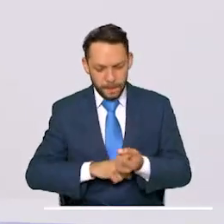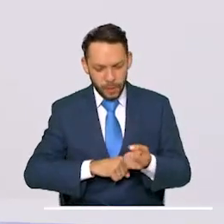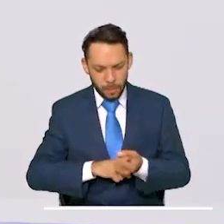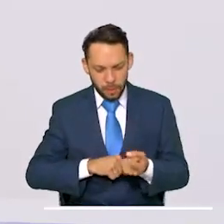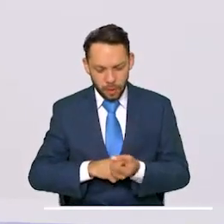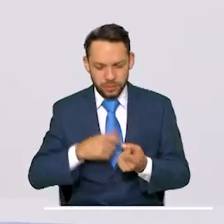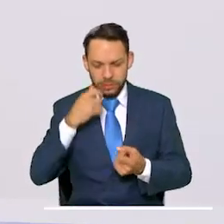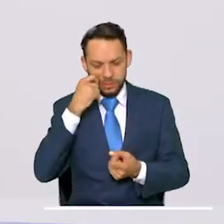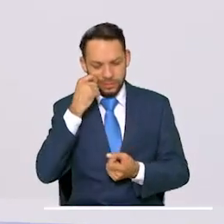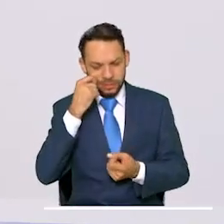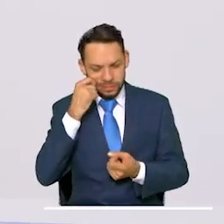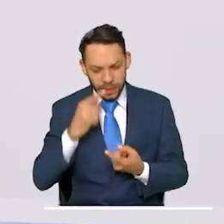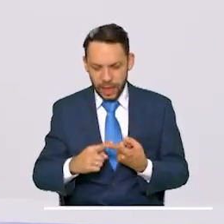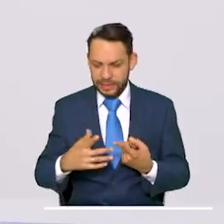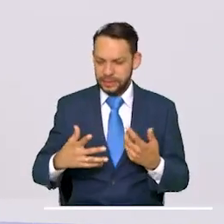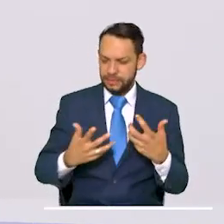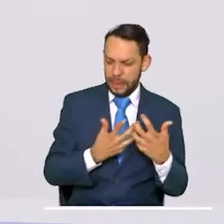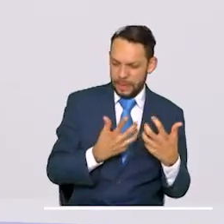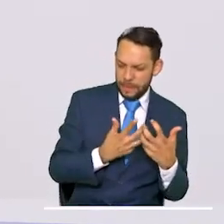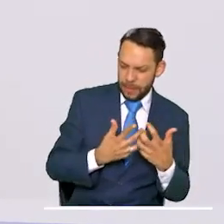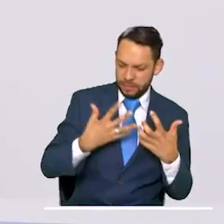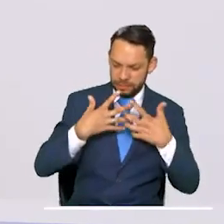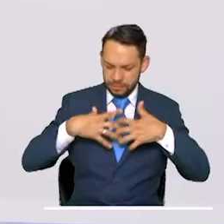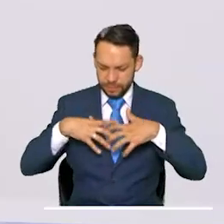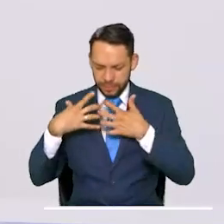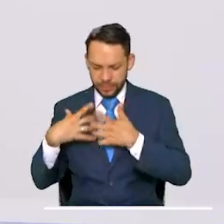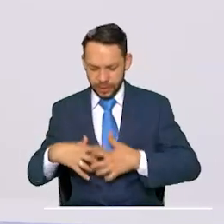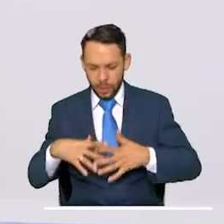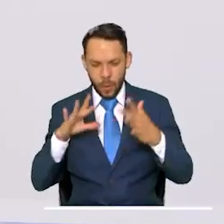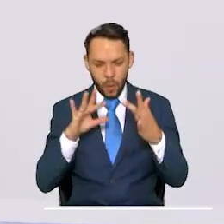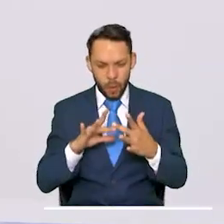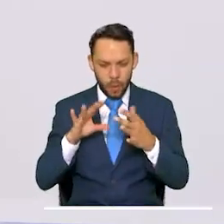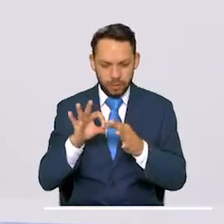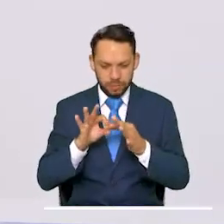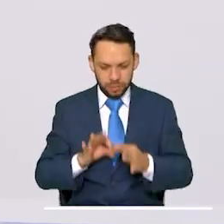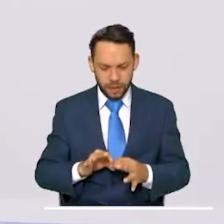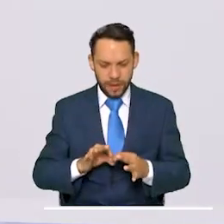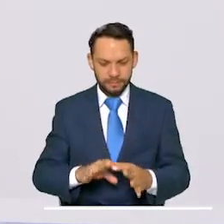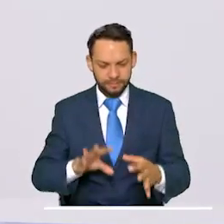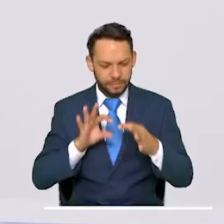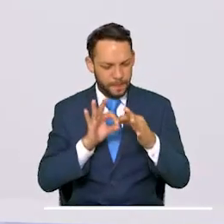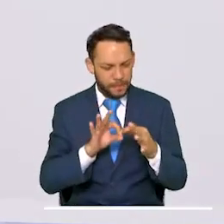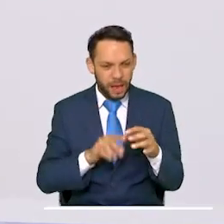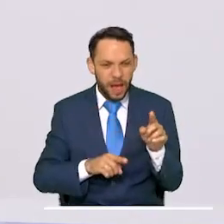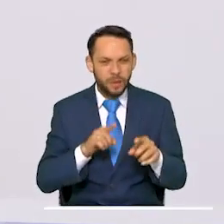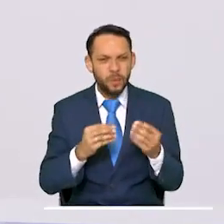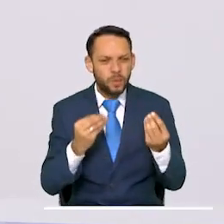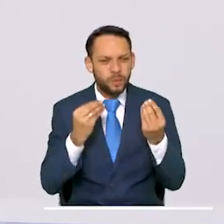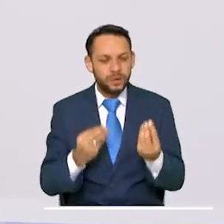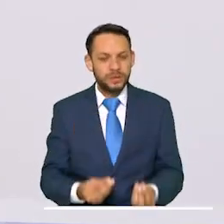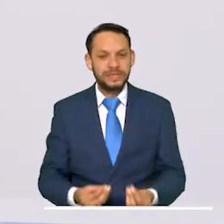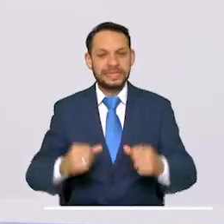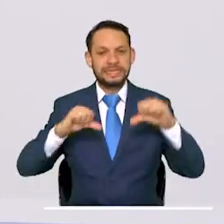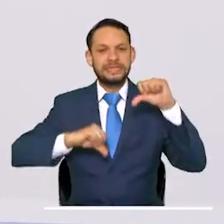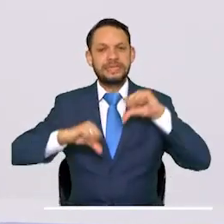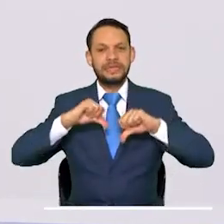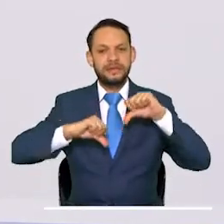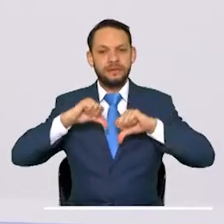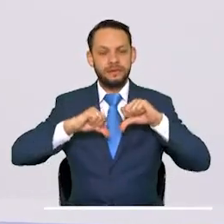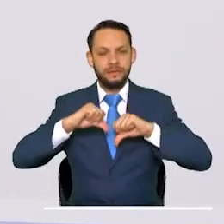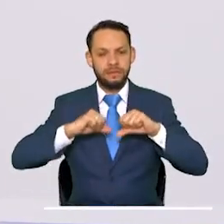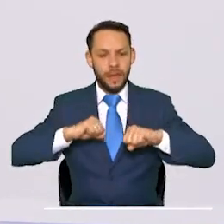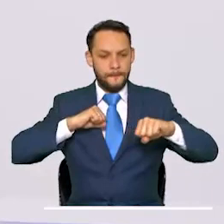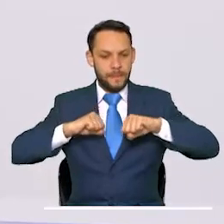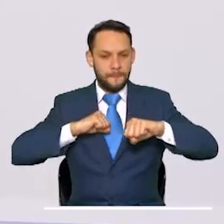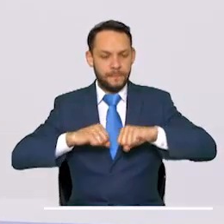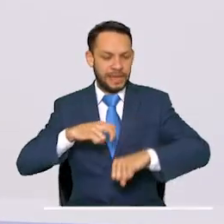las emociones, pero también de las percepciones, de la forma como nos relacionamos. Entonces nosotros estamos cargados de químicos que son neurotransmisores,